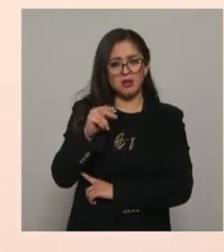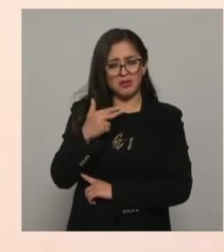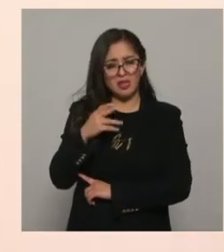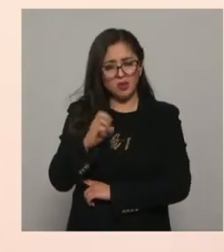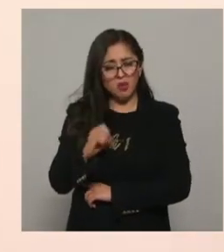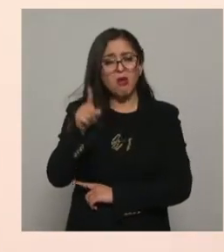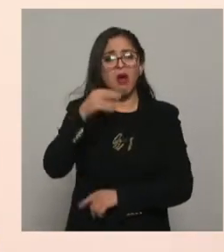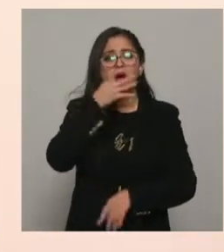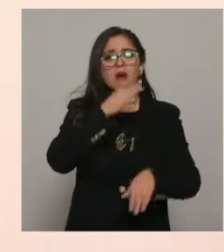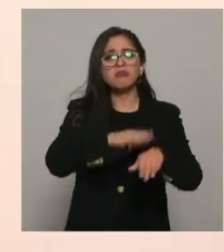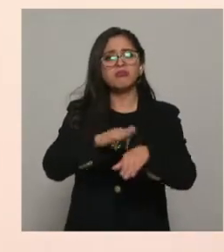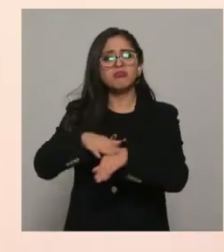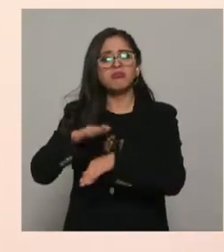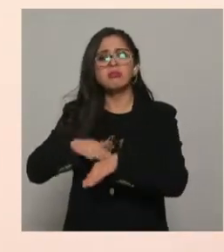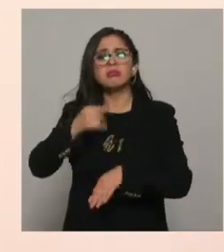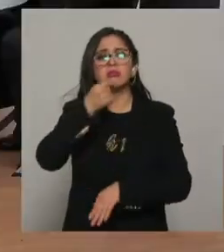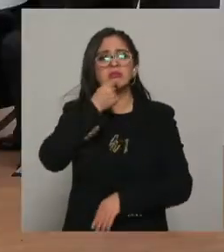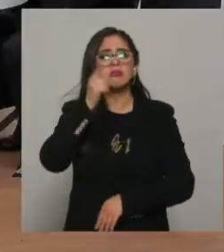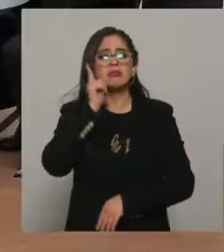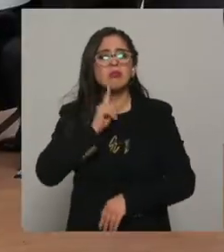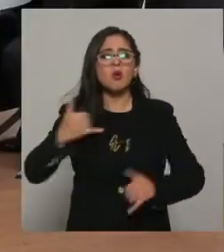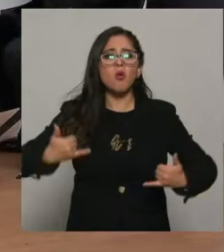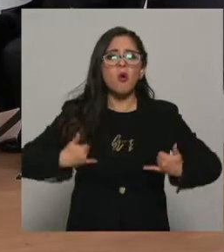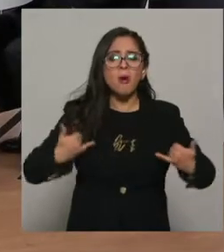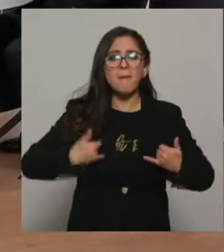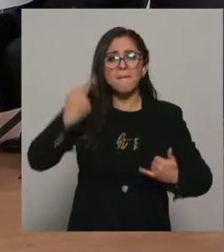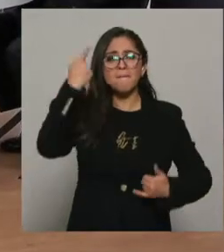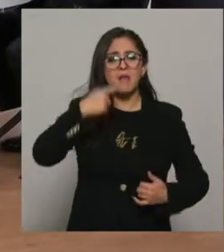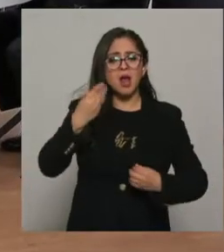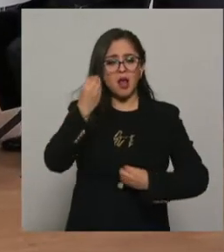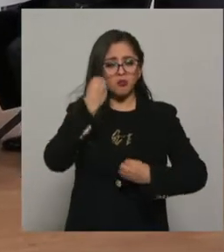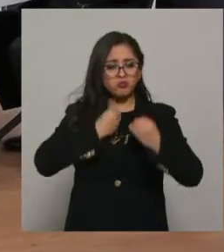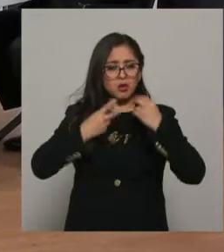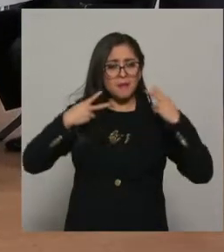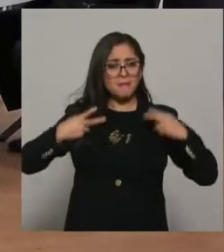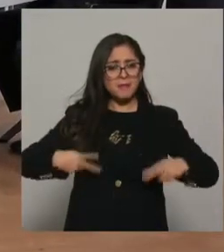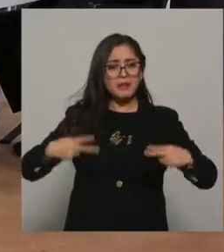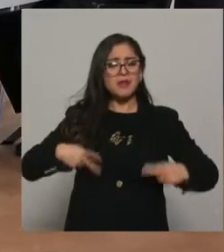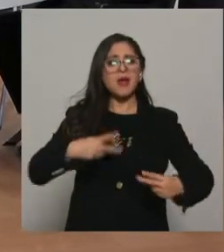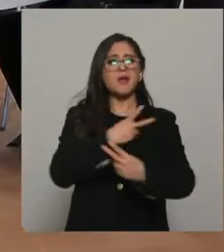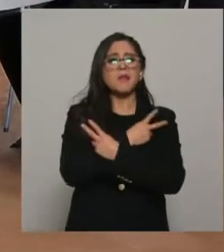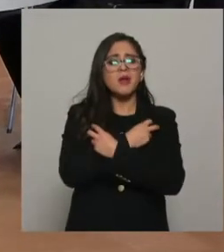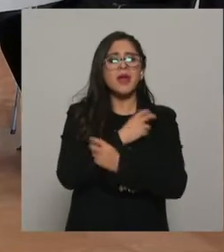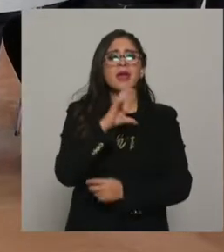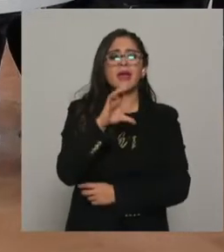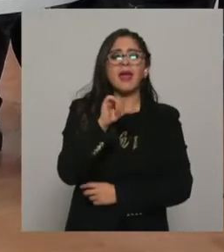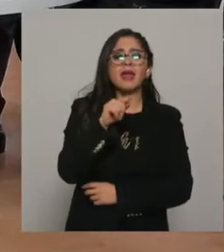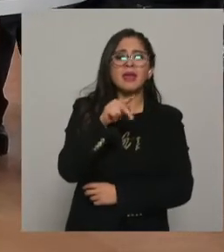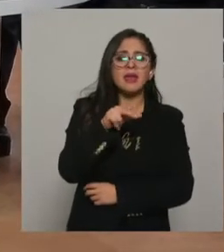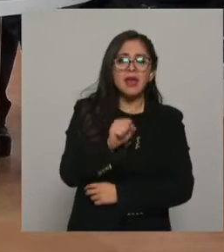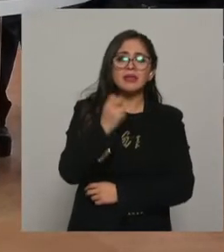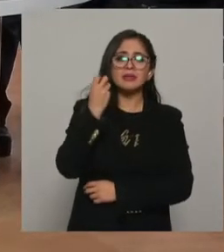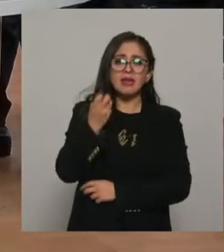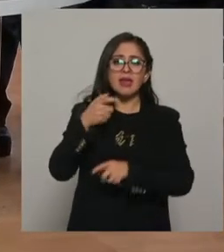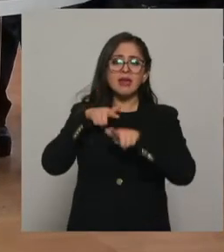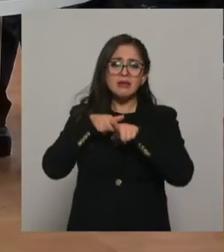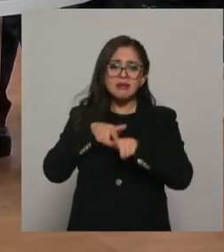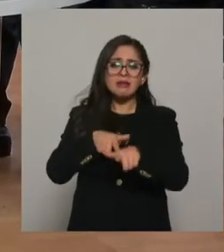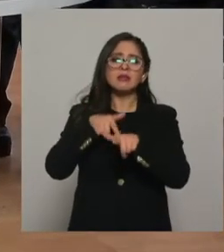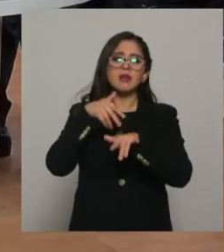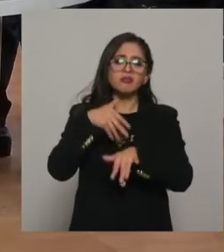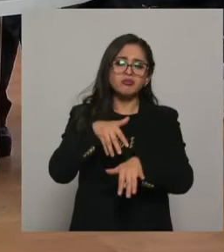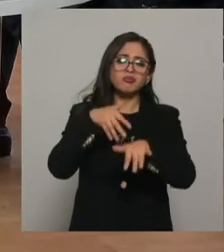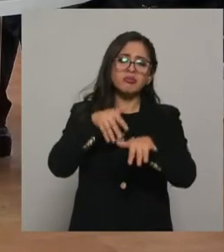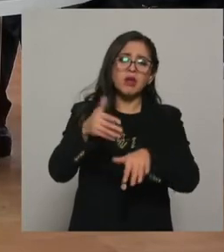las jóvenes, para que se vistieran de catrinas y de ahí saliera una procesión. Al principio eran poquitas,